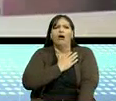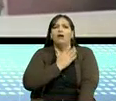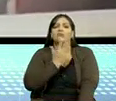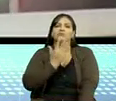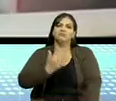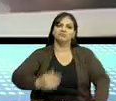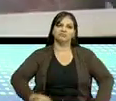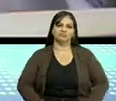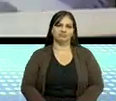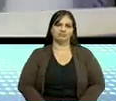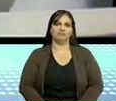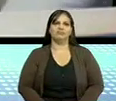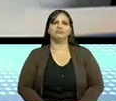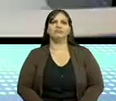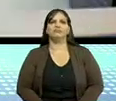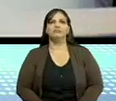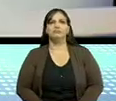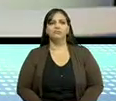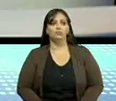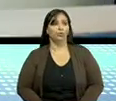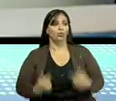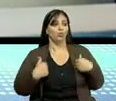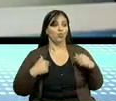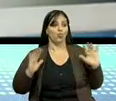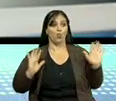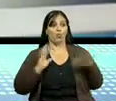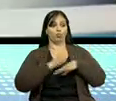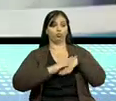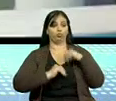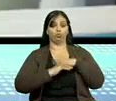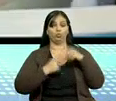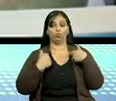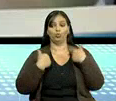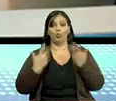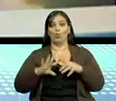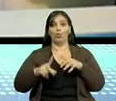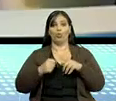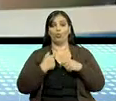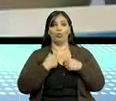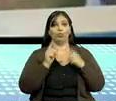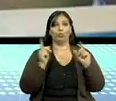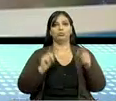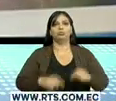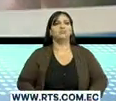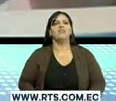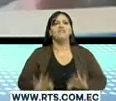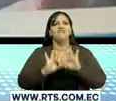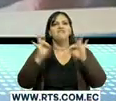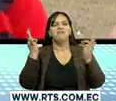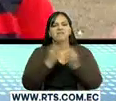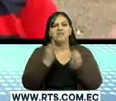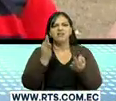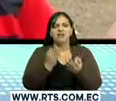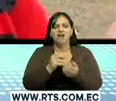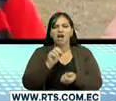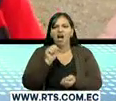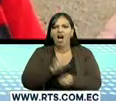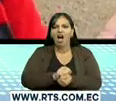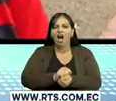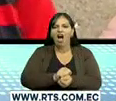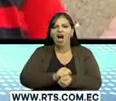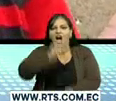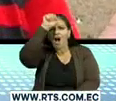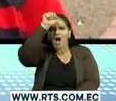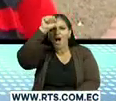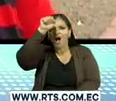botada. Y ese billete, no me vas a creer. Estaba ahí en un paquetito. Ya se te cayó el cuentito. Así que la vas a